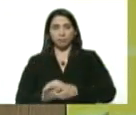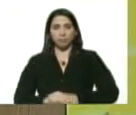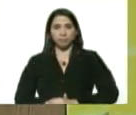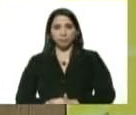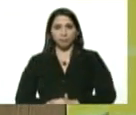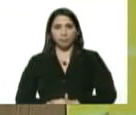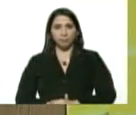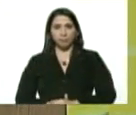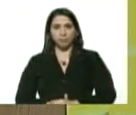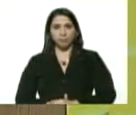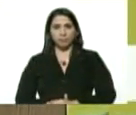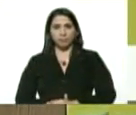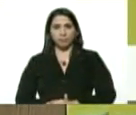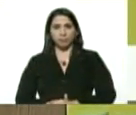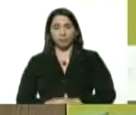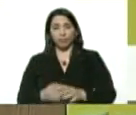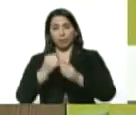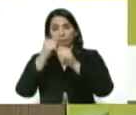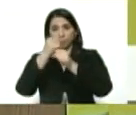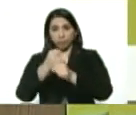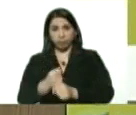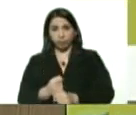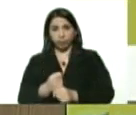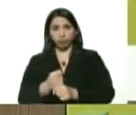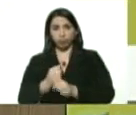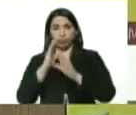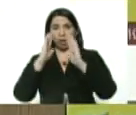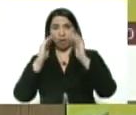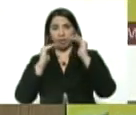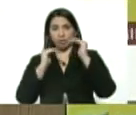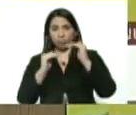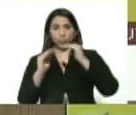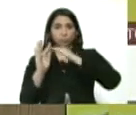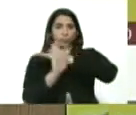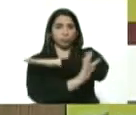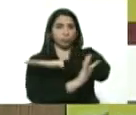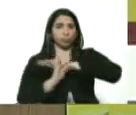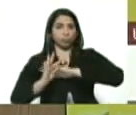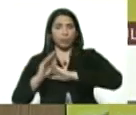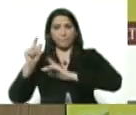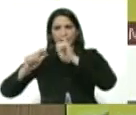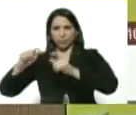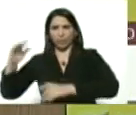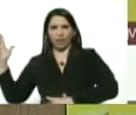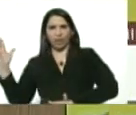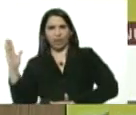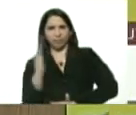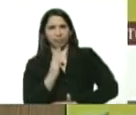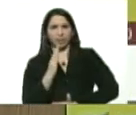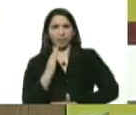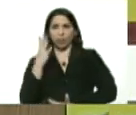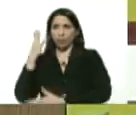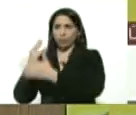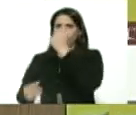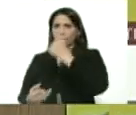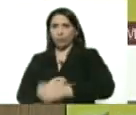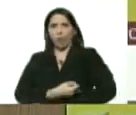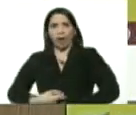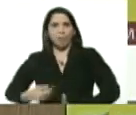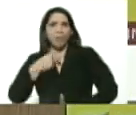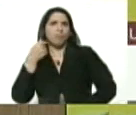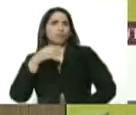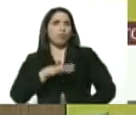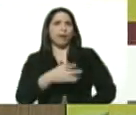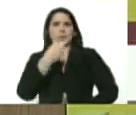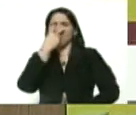los puestos de pensión a los connacionales que vienen regresando huyendo del hambre de la muerte